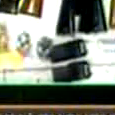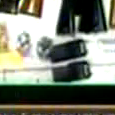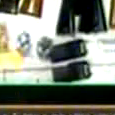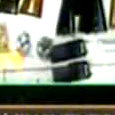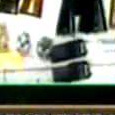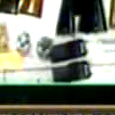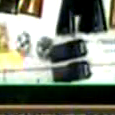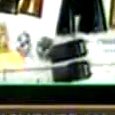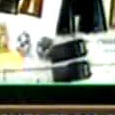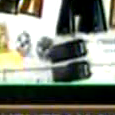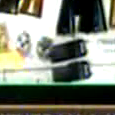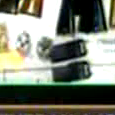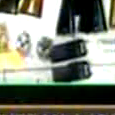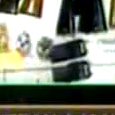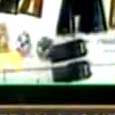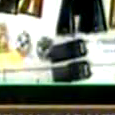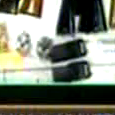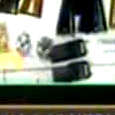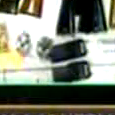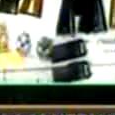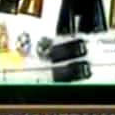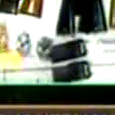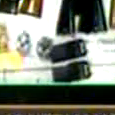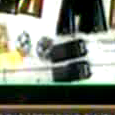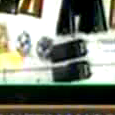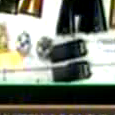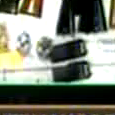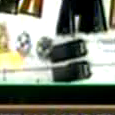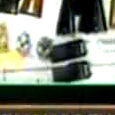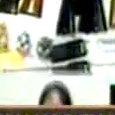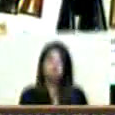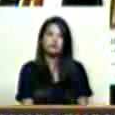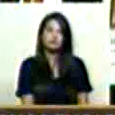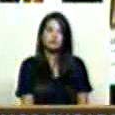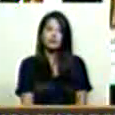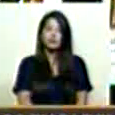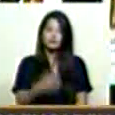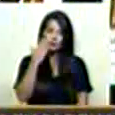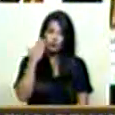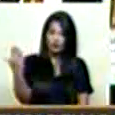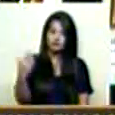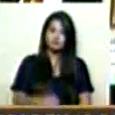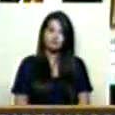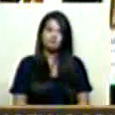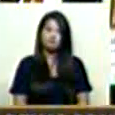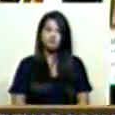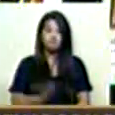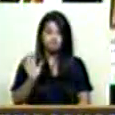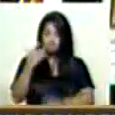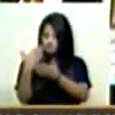las diligencias investigativas desarrolladas mediante el análisis minucioso de cada